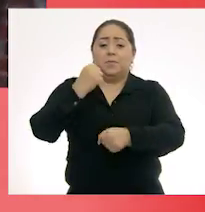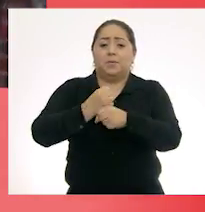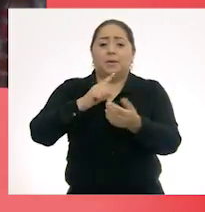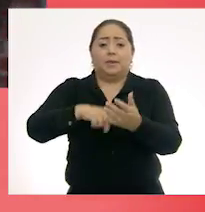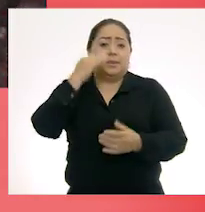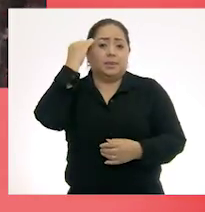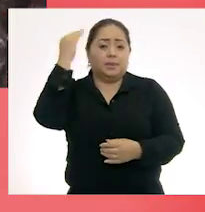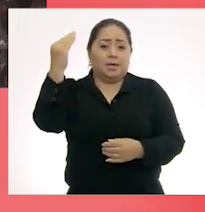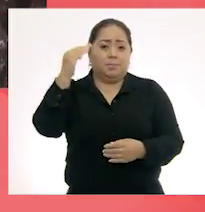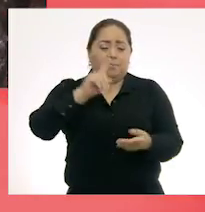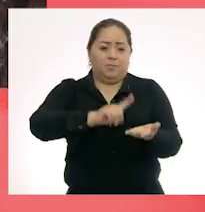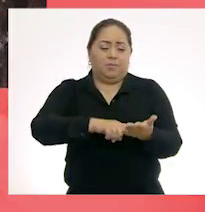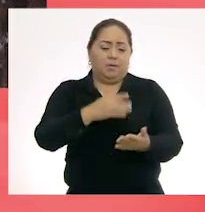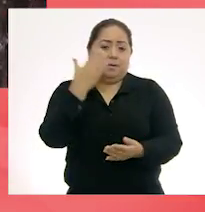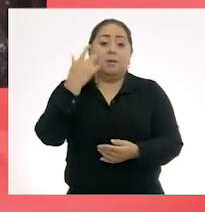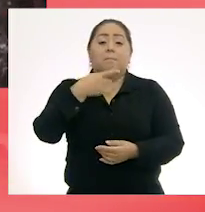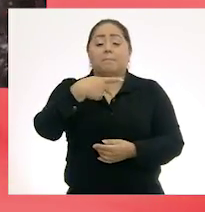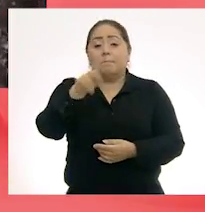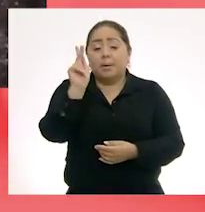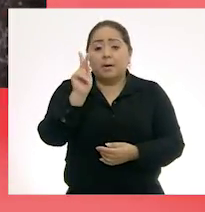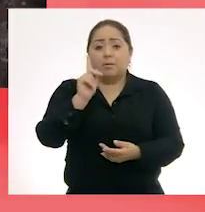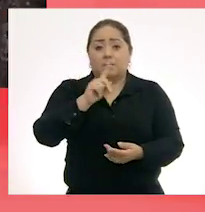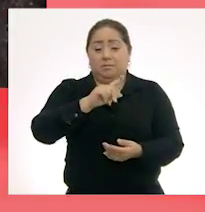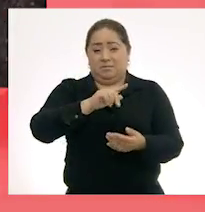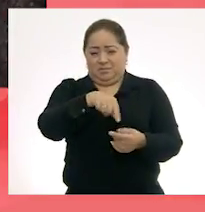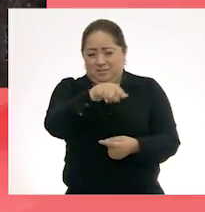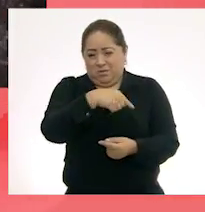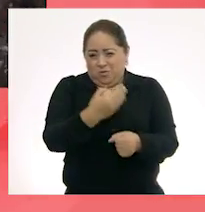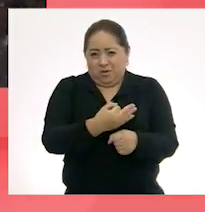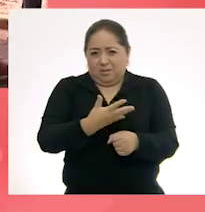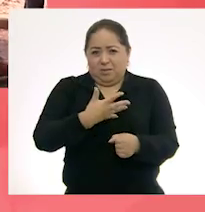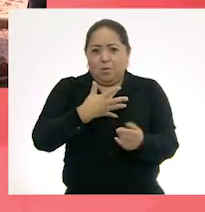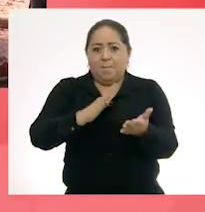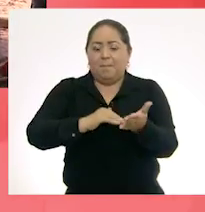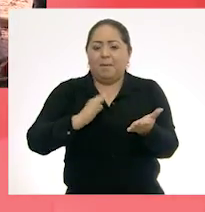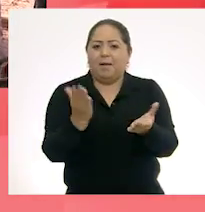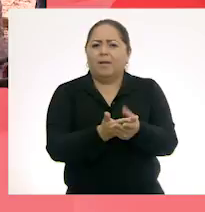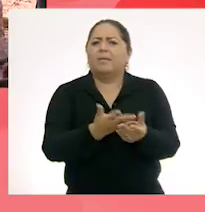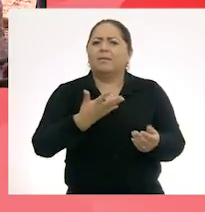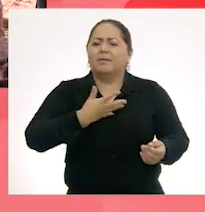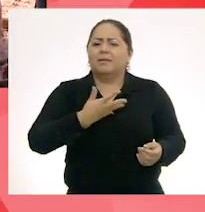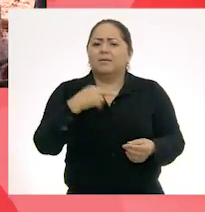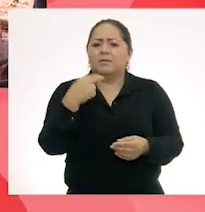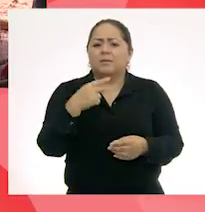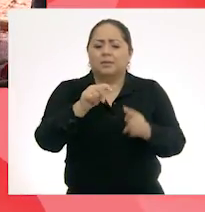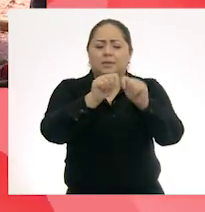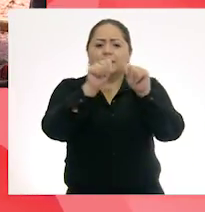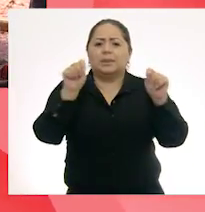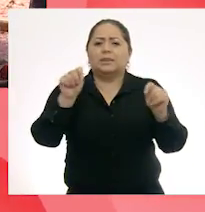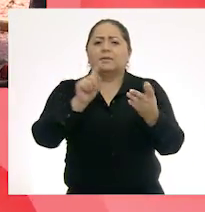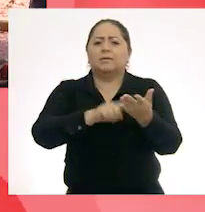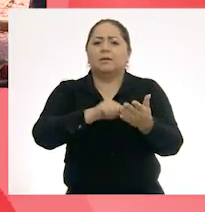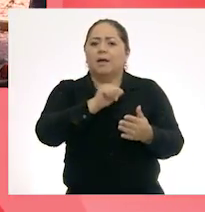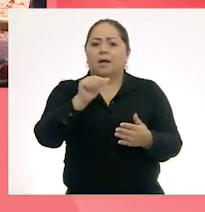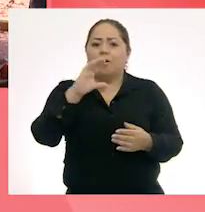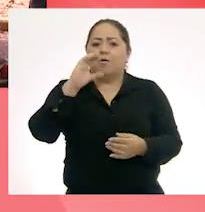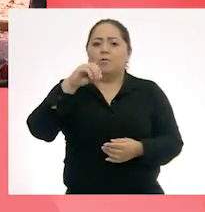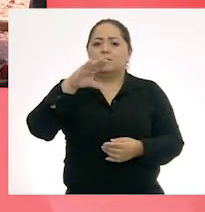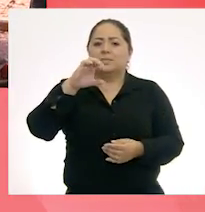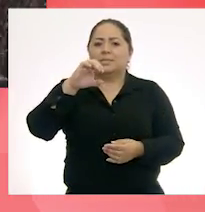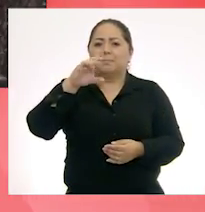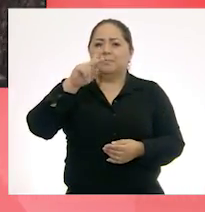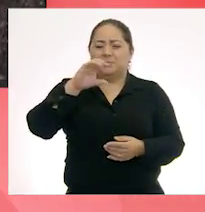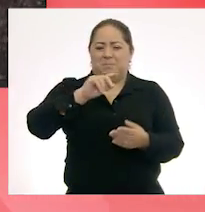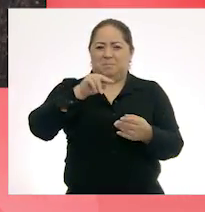el tiempo de explotarse. Sin embargo, lo que nosotros tenemos es un documento que se llama título de concesión